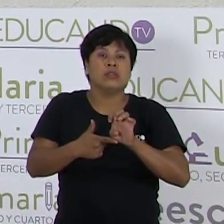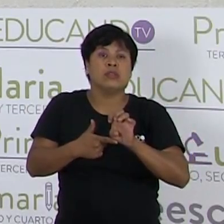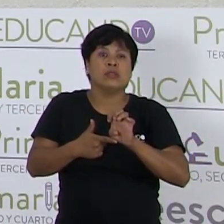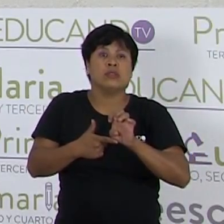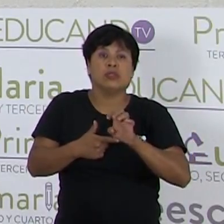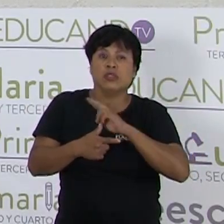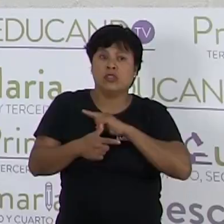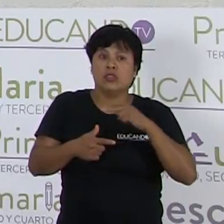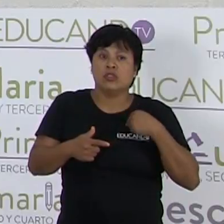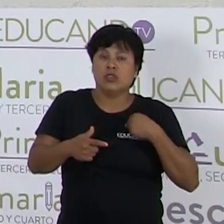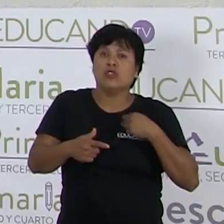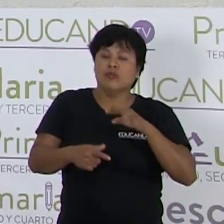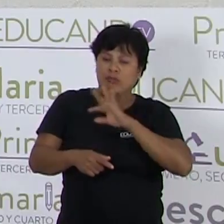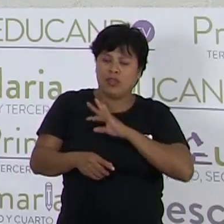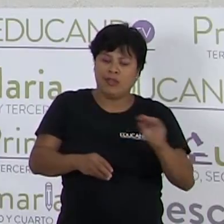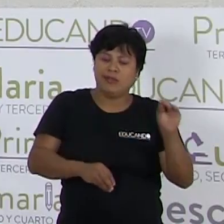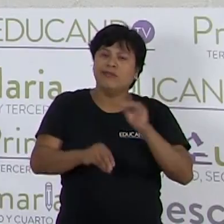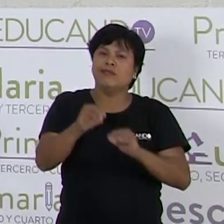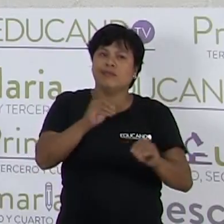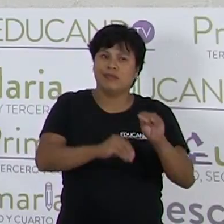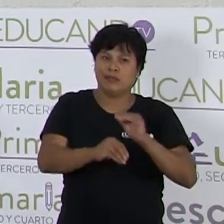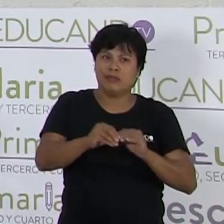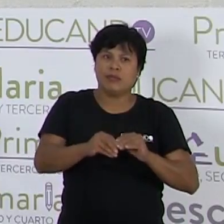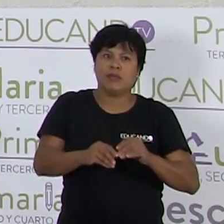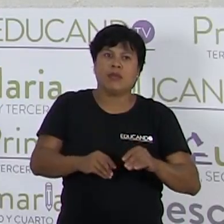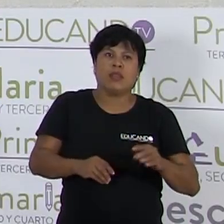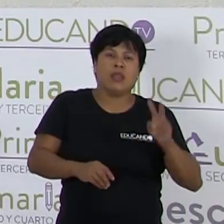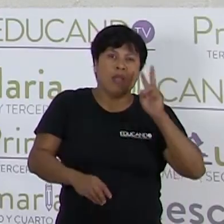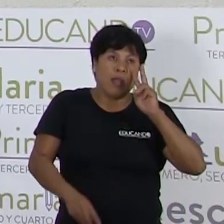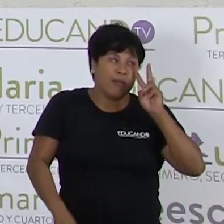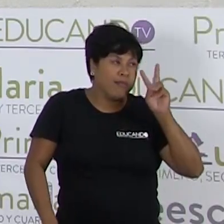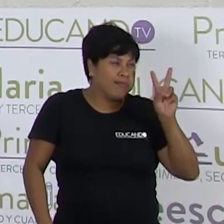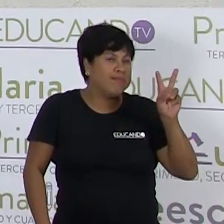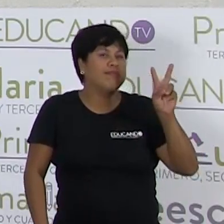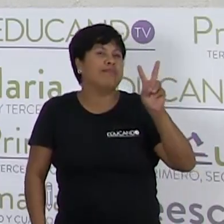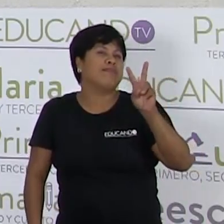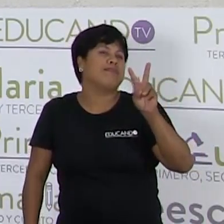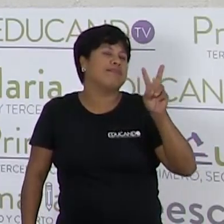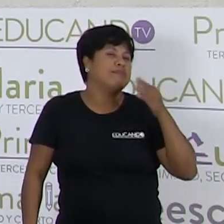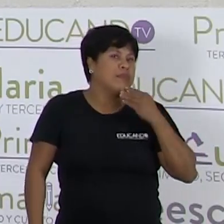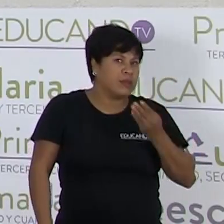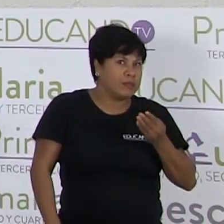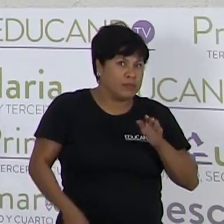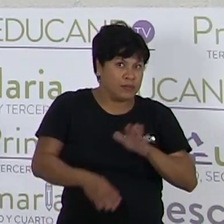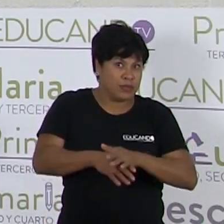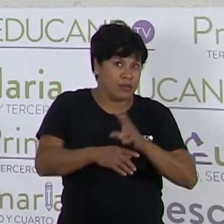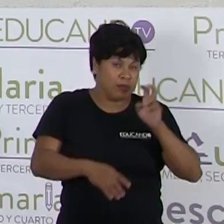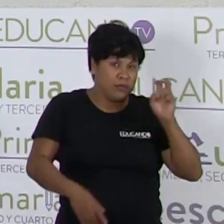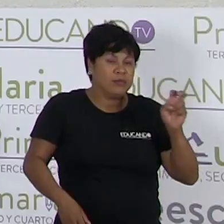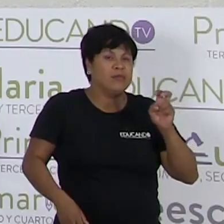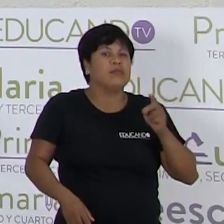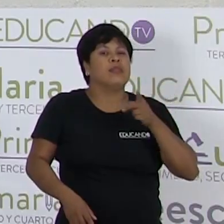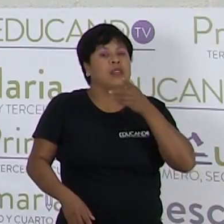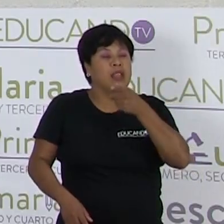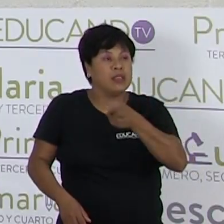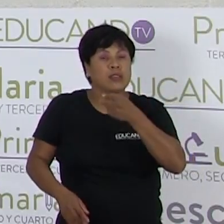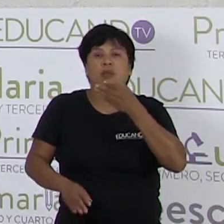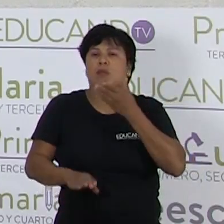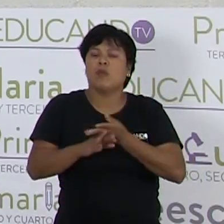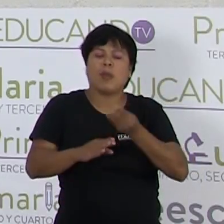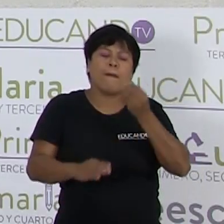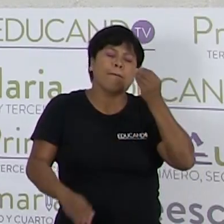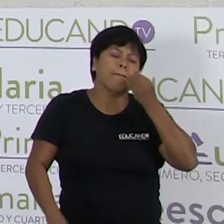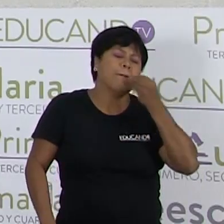la vamos a ir formando. Observa bien porque es algo que va a quedar muy